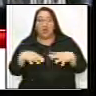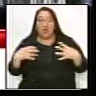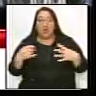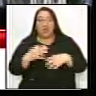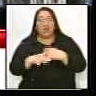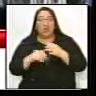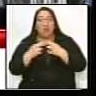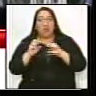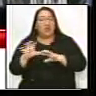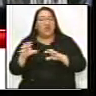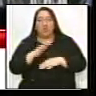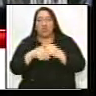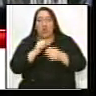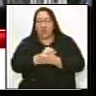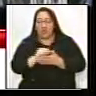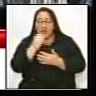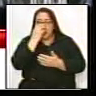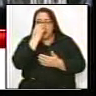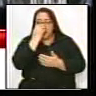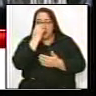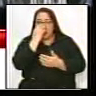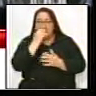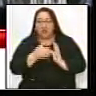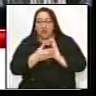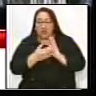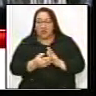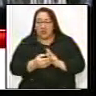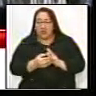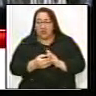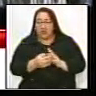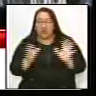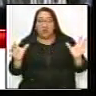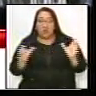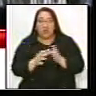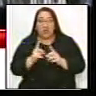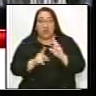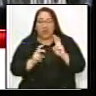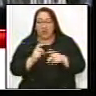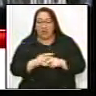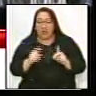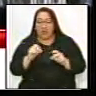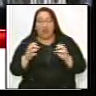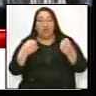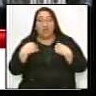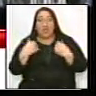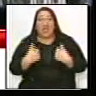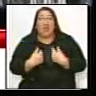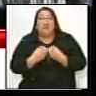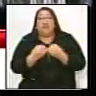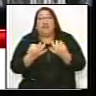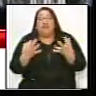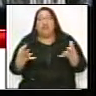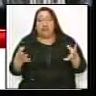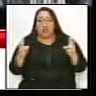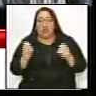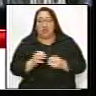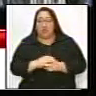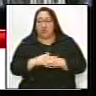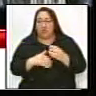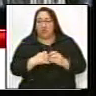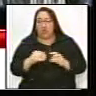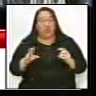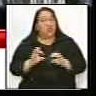los meses. Ahora hemos presentado un número reducido de casos, pero en el despacho atendemos muchísimos casos. Todos